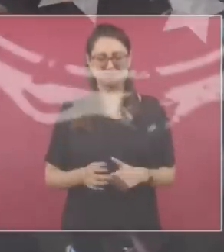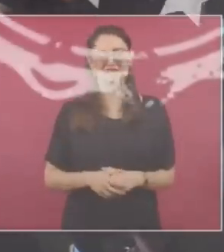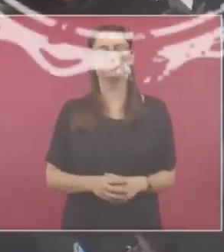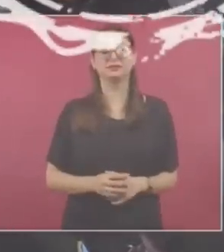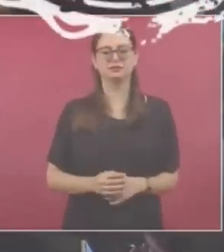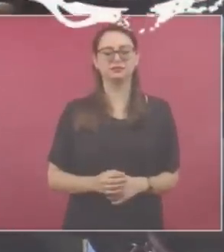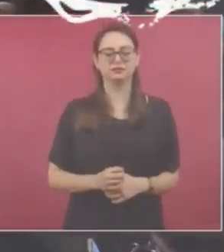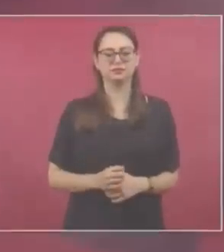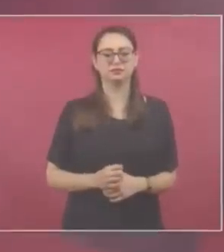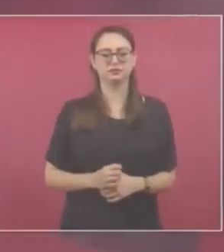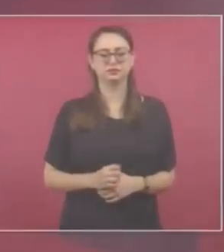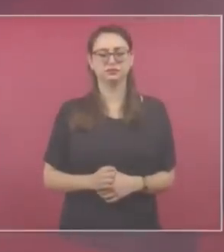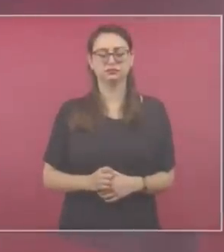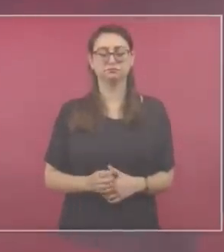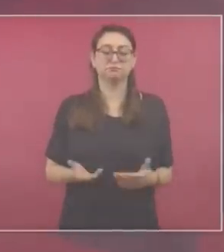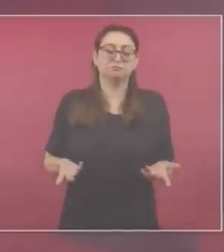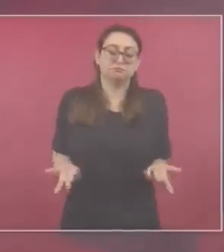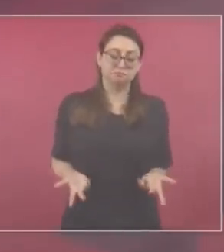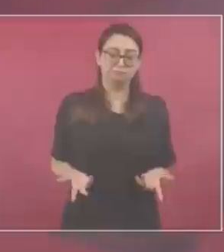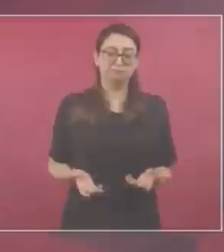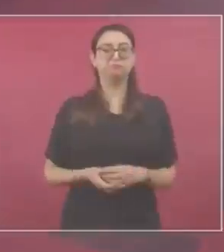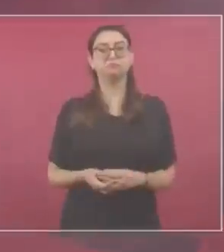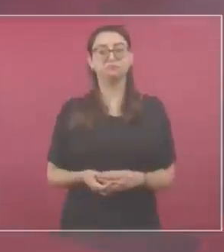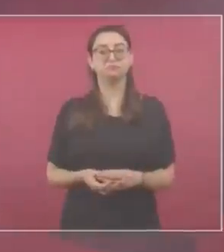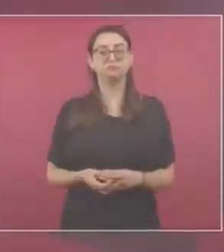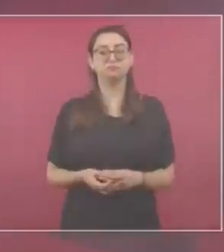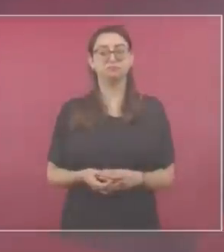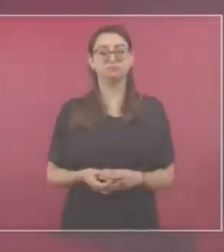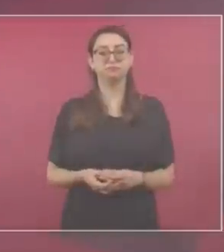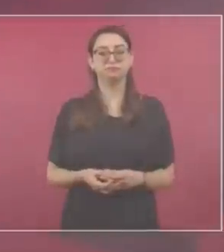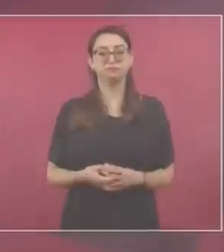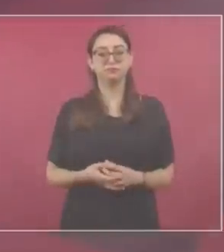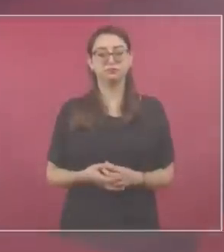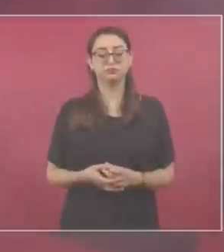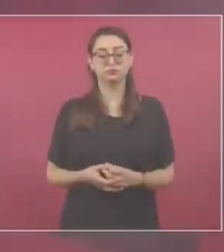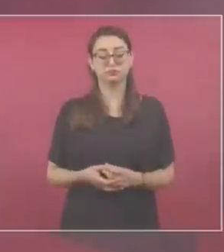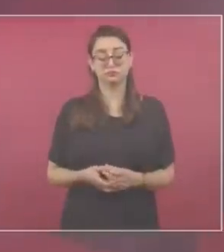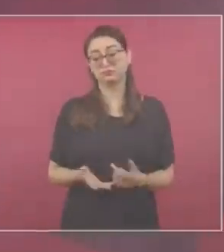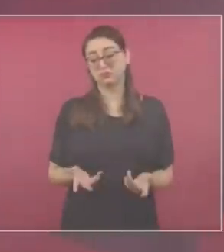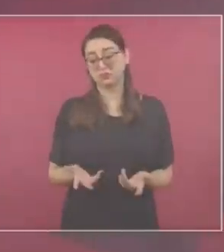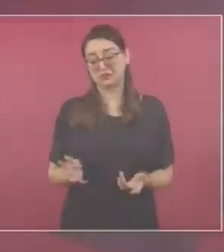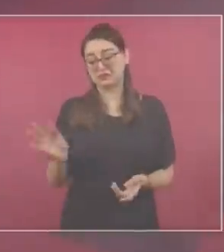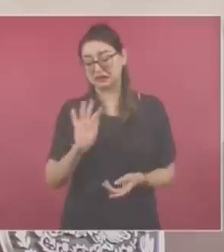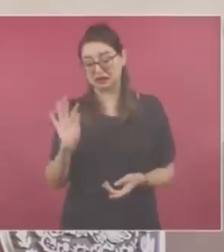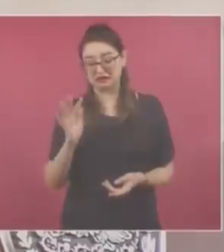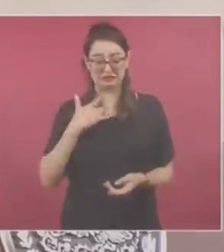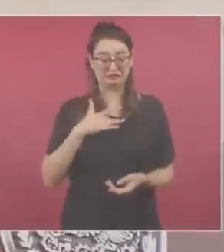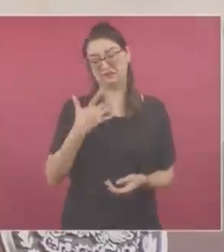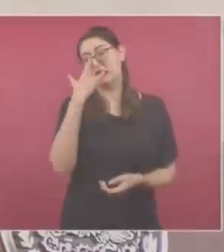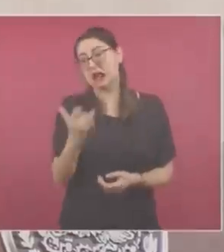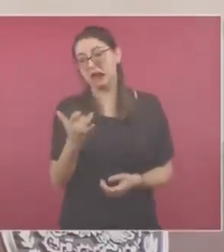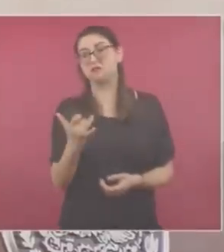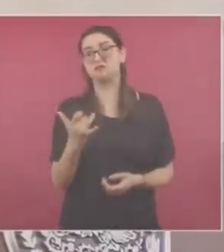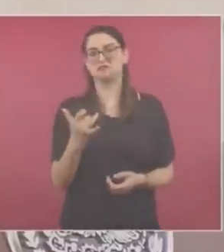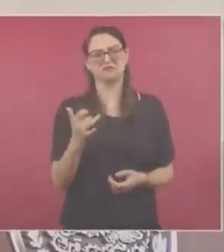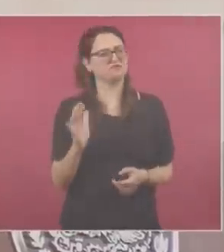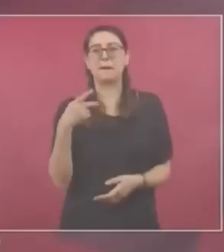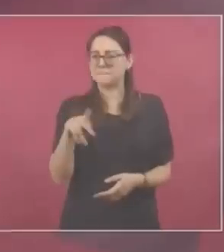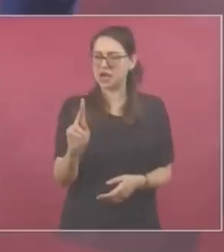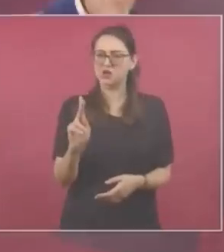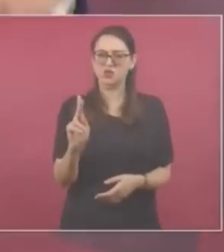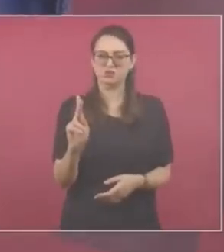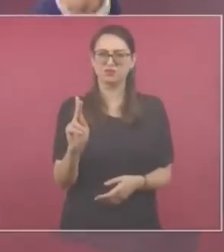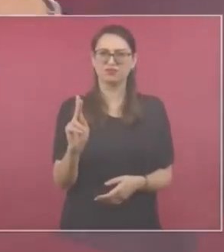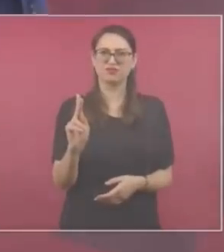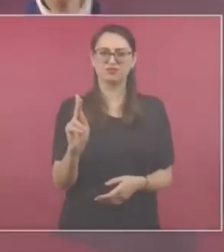Bueno, en general, aunque parezca extraño o exagerado